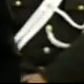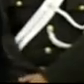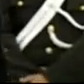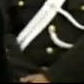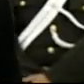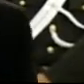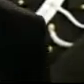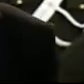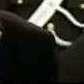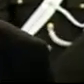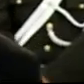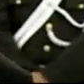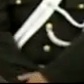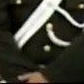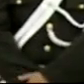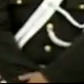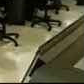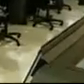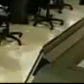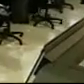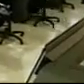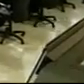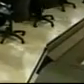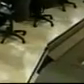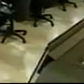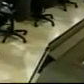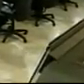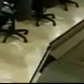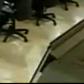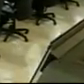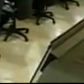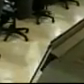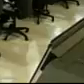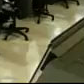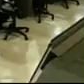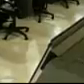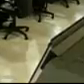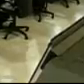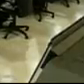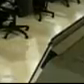libertad. Gracias, presidente. Gracias, asambleísta. Asambleísta Paredes, por favor.